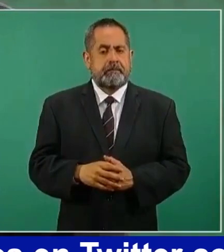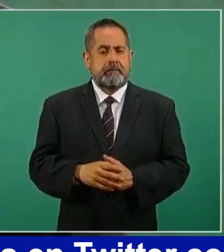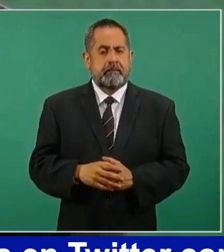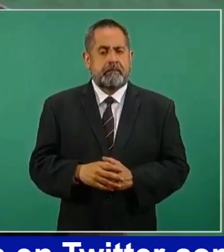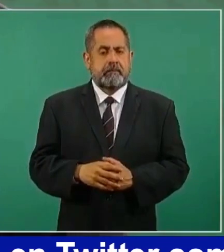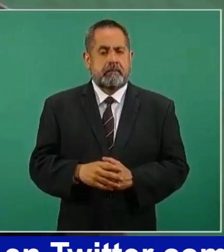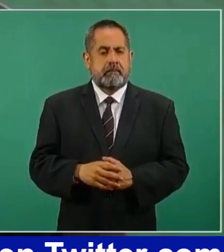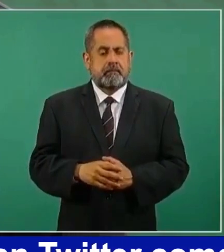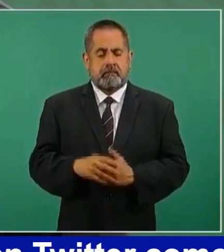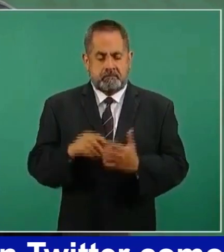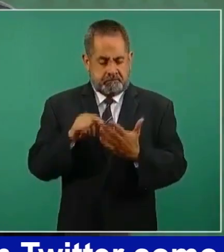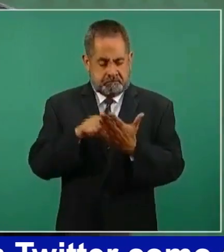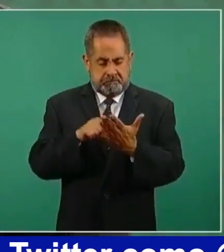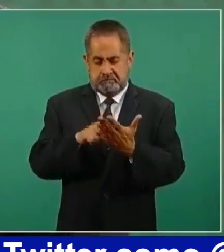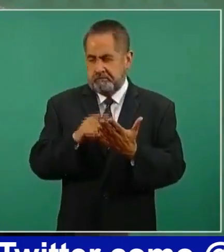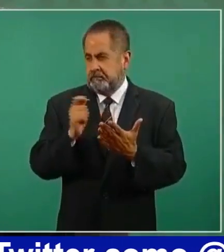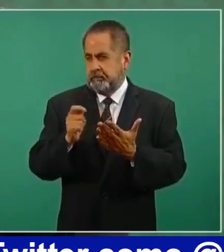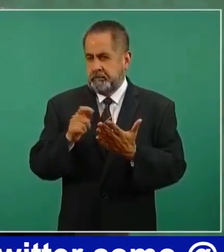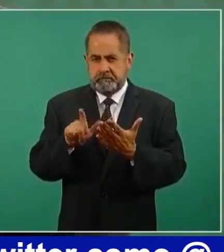la ley